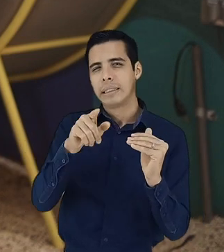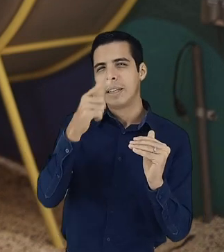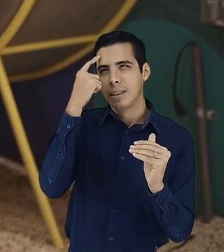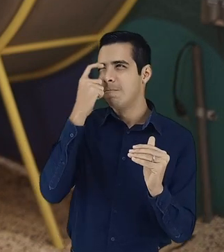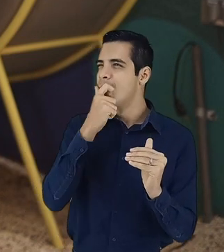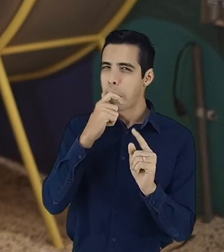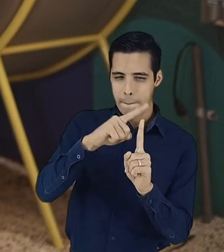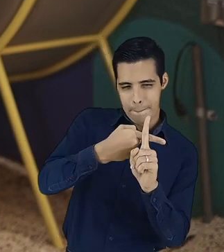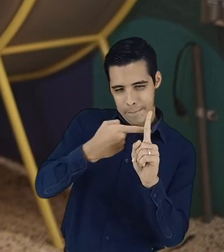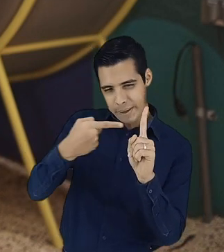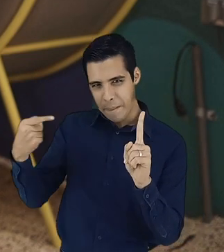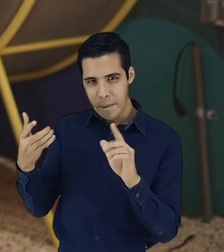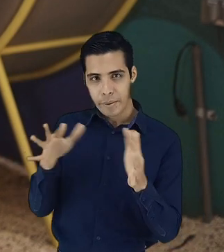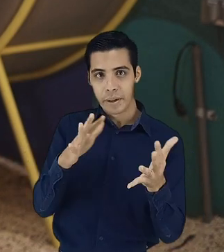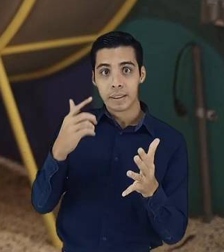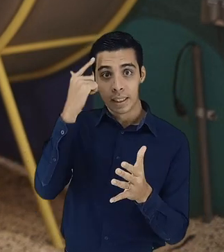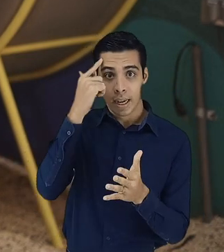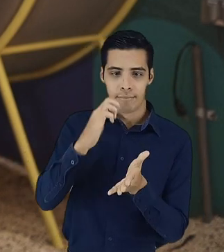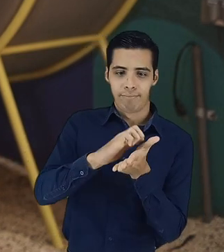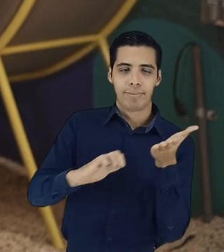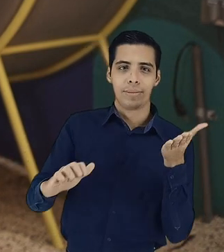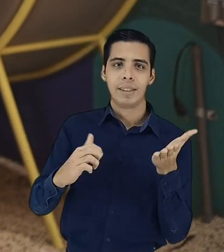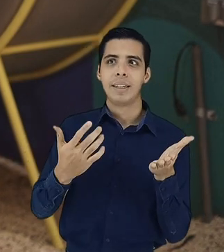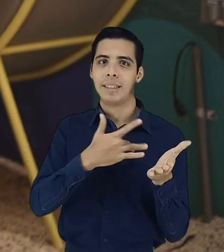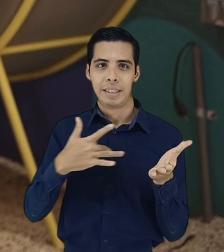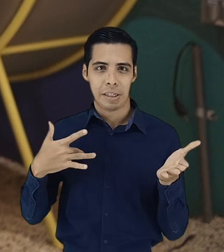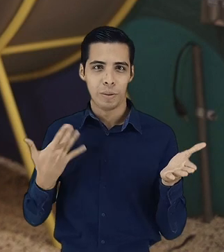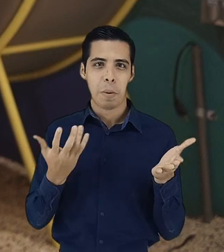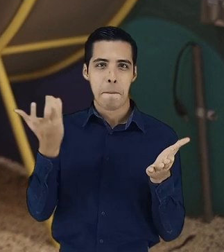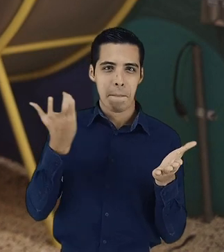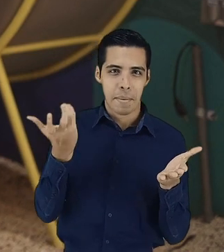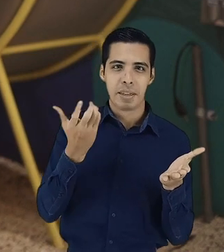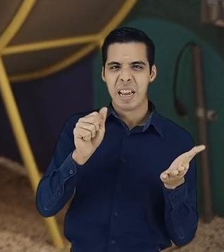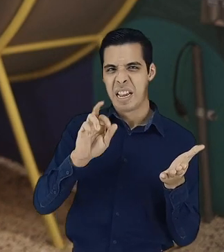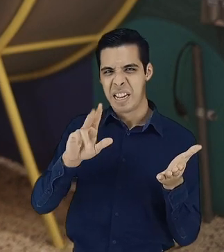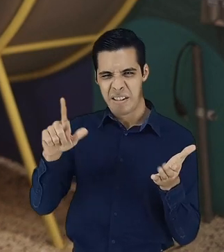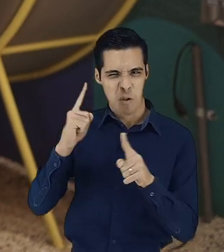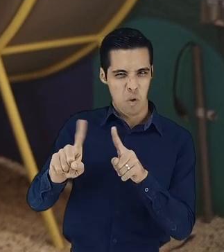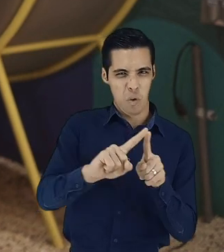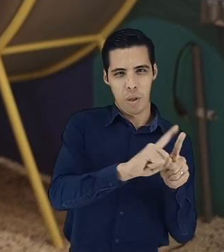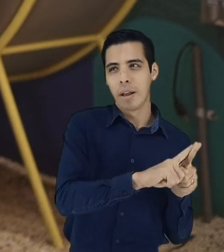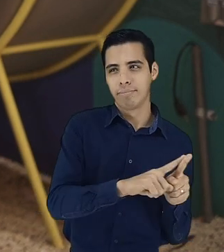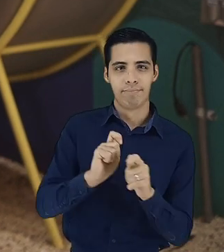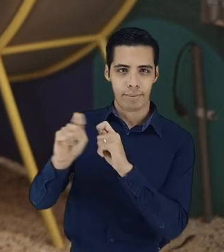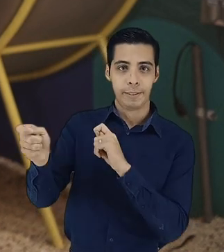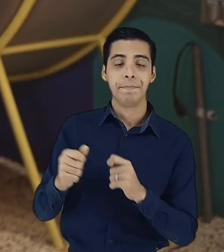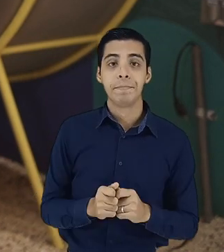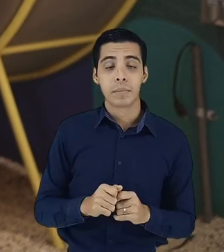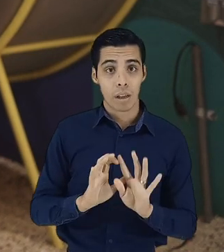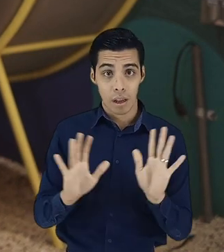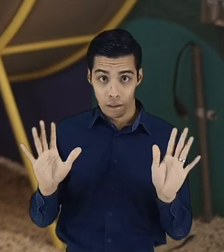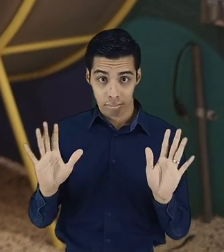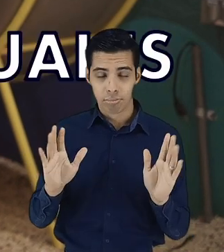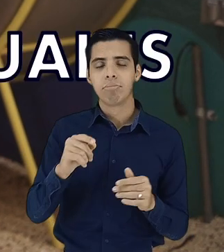mensualmente tu ingreso y restarle el tema del pago de la salud, la pensión y todas esas cosas que nos toca a los independientes. Una vez tengas tu ingreso neto,